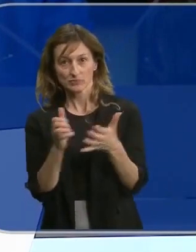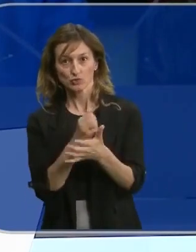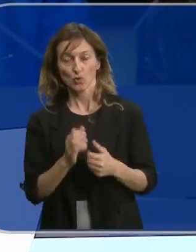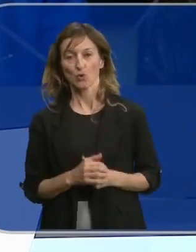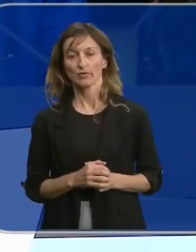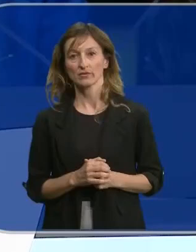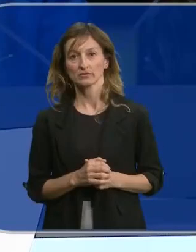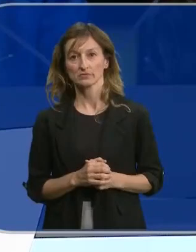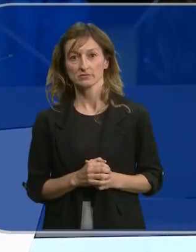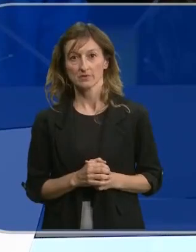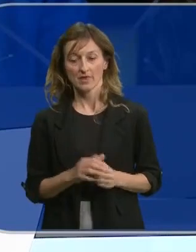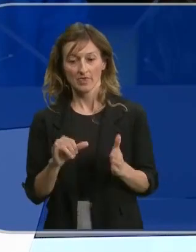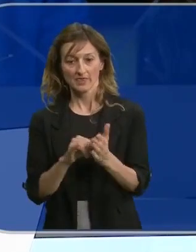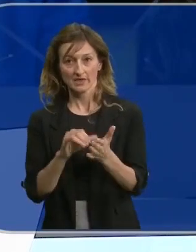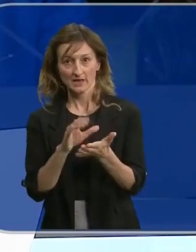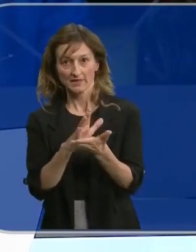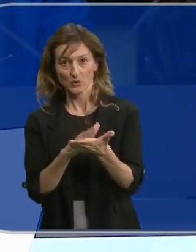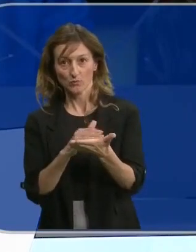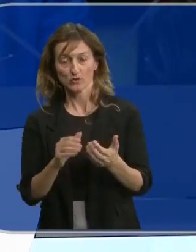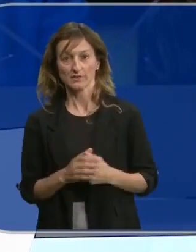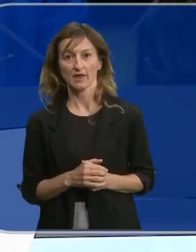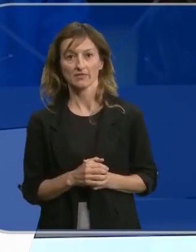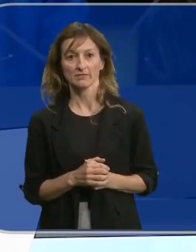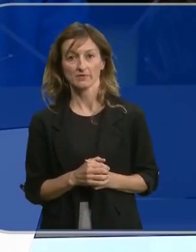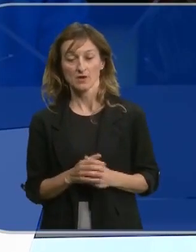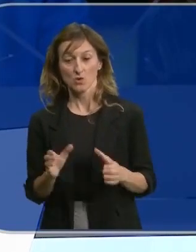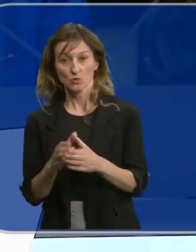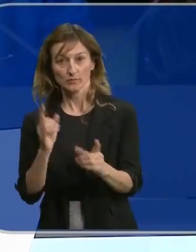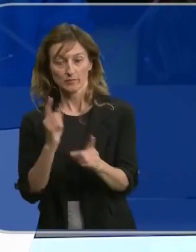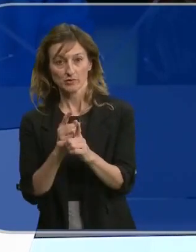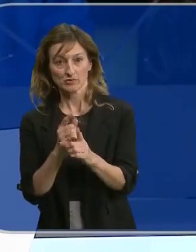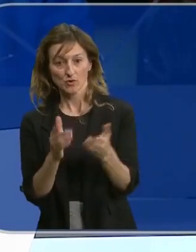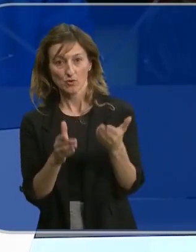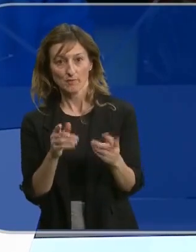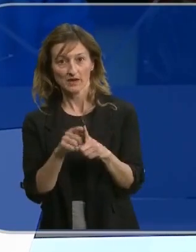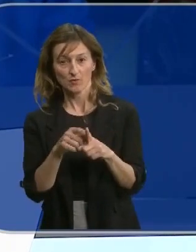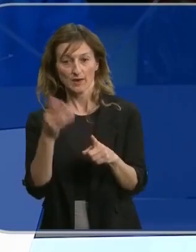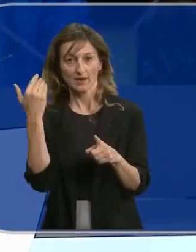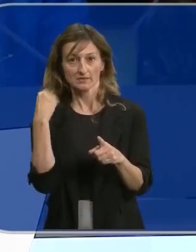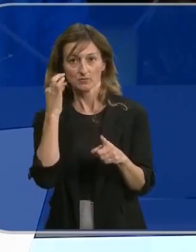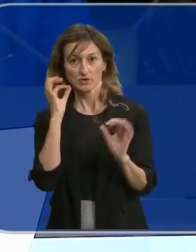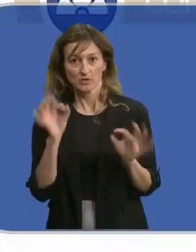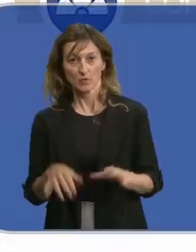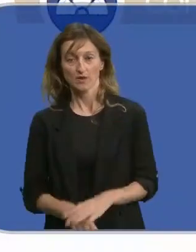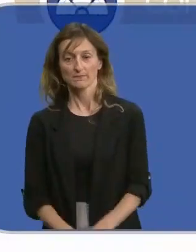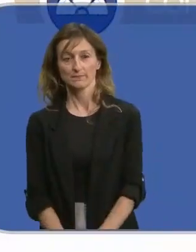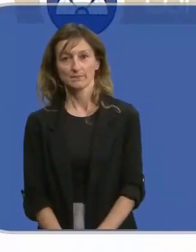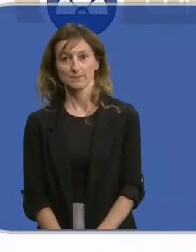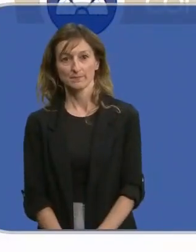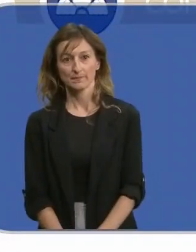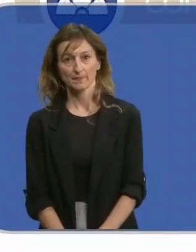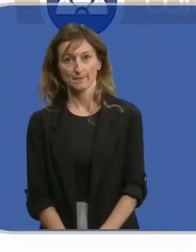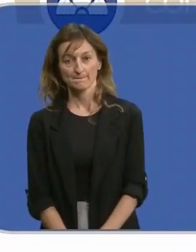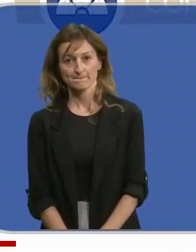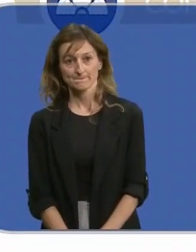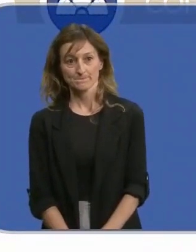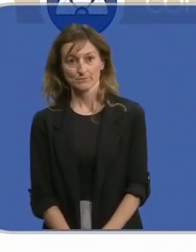infraestructura a su paso por la comunidad la oposición ha Comparado a San Merino con su antecesora cuente